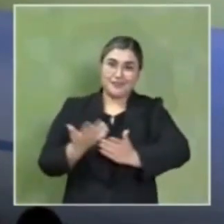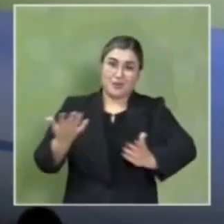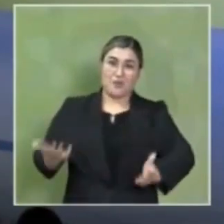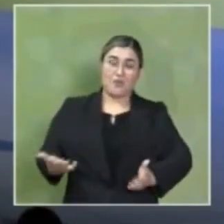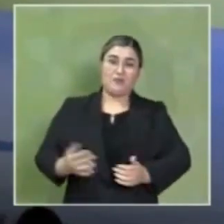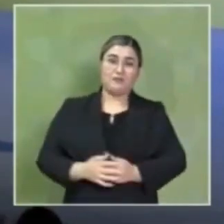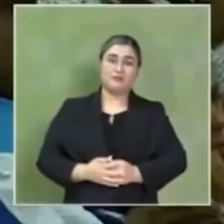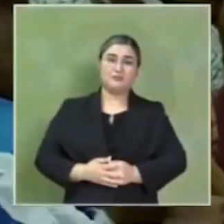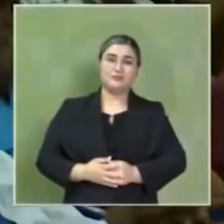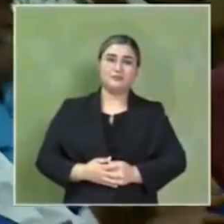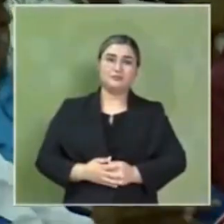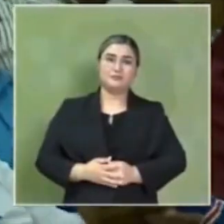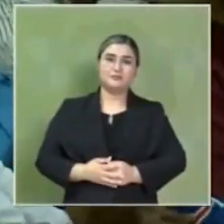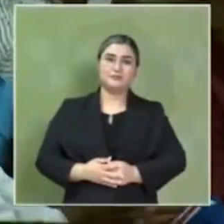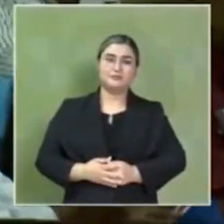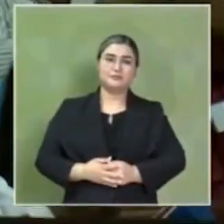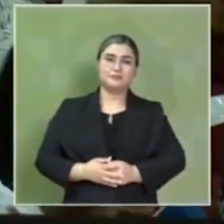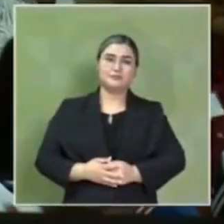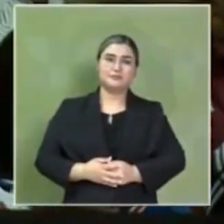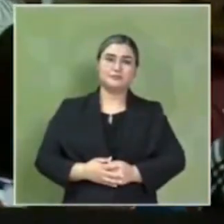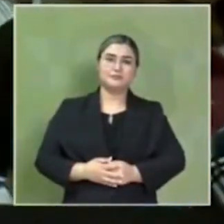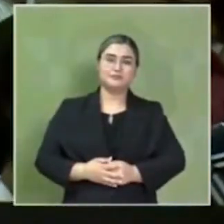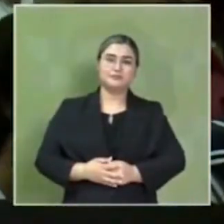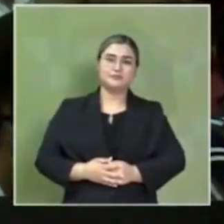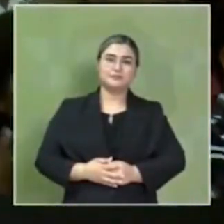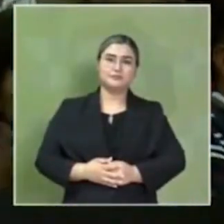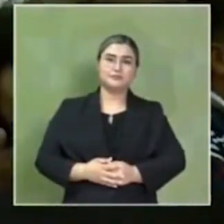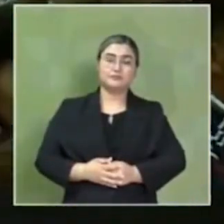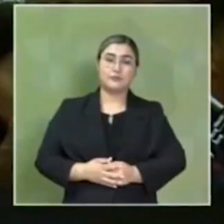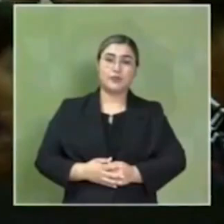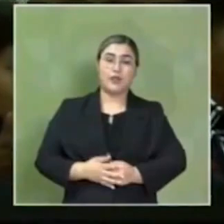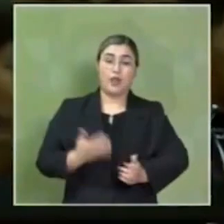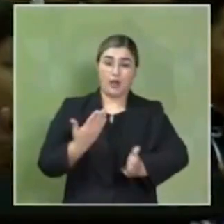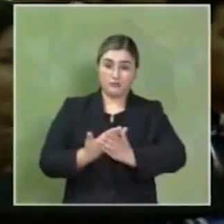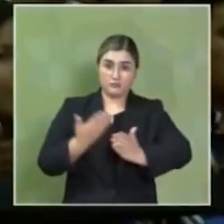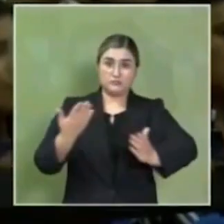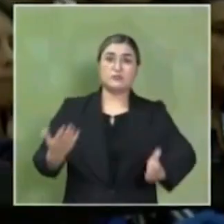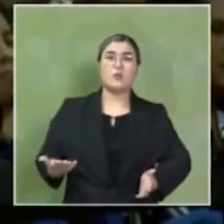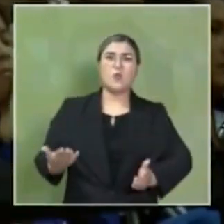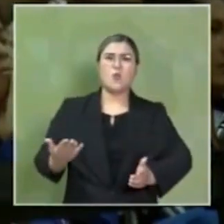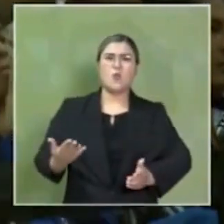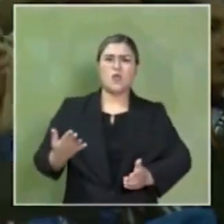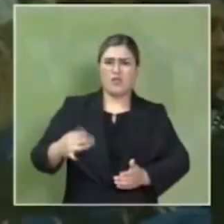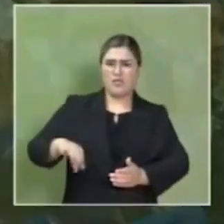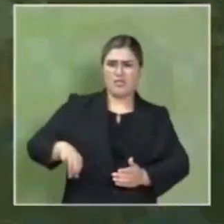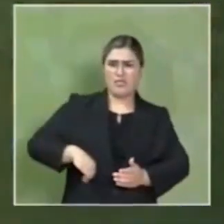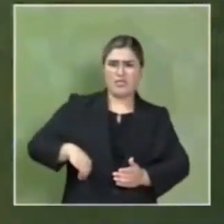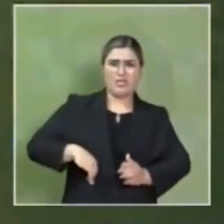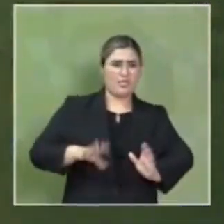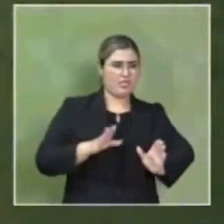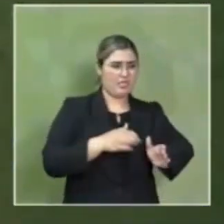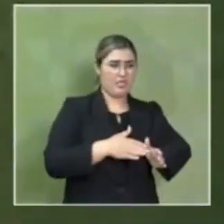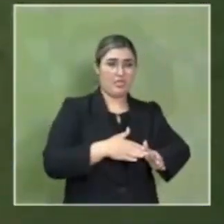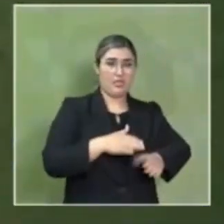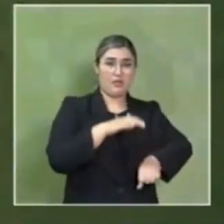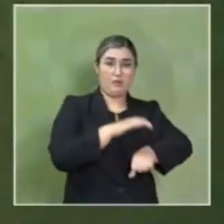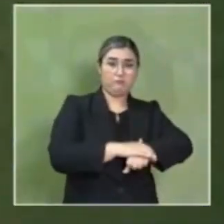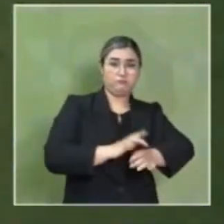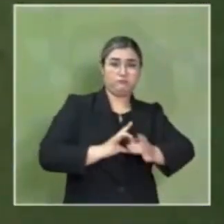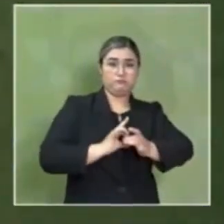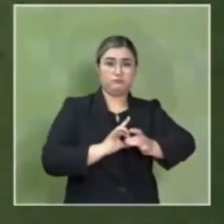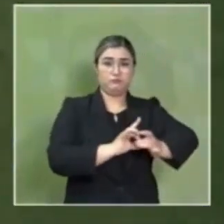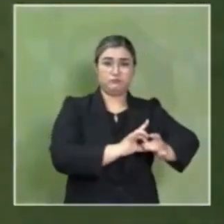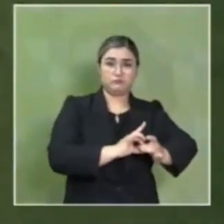aplauso. Dice que, por décadas, los honorenses estuvieron en escepticismo y cansados de nuevos gobiernos. Sin embargo,